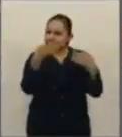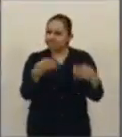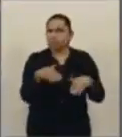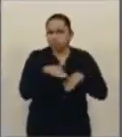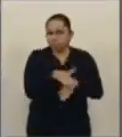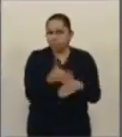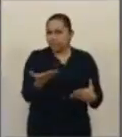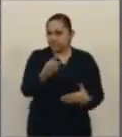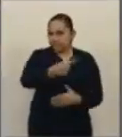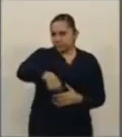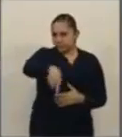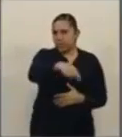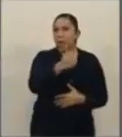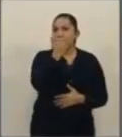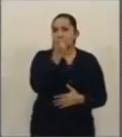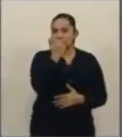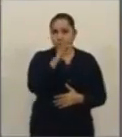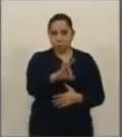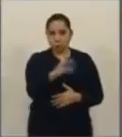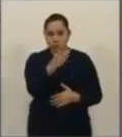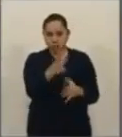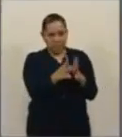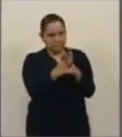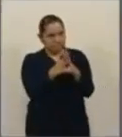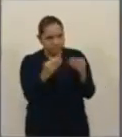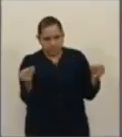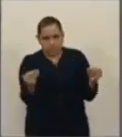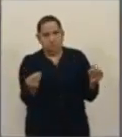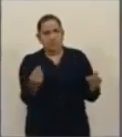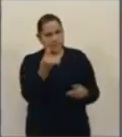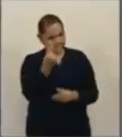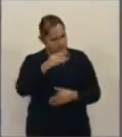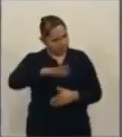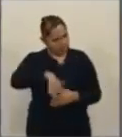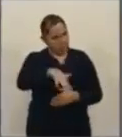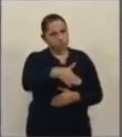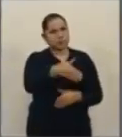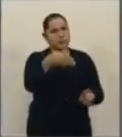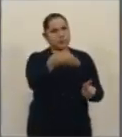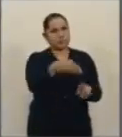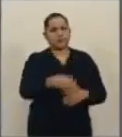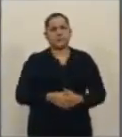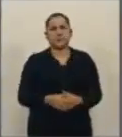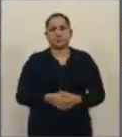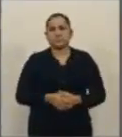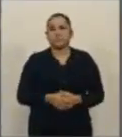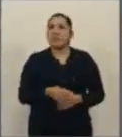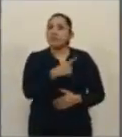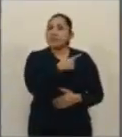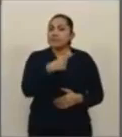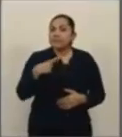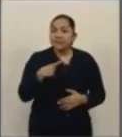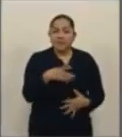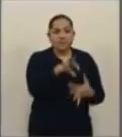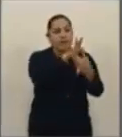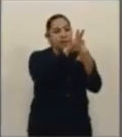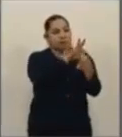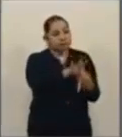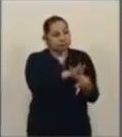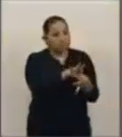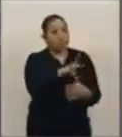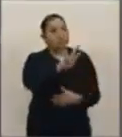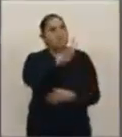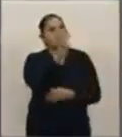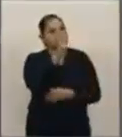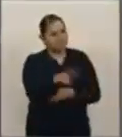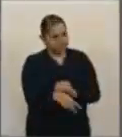los estudiantes de la Escuela Normal Rural de Ayotzinapa, Raúl Isidro Burgos, apegado a la verdad y a